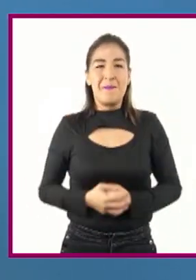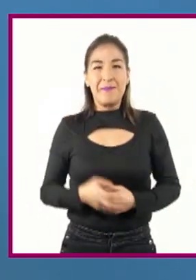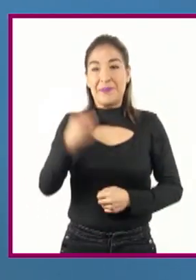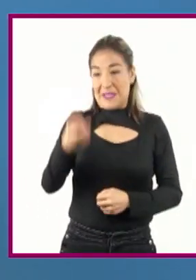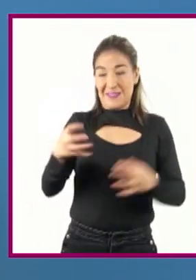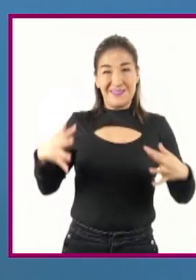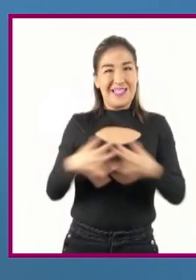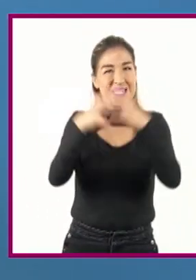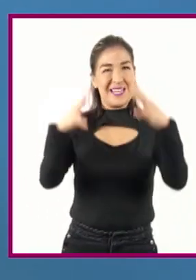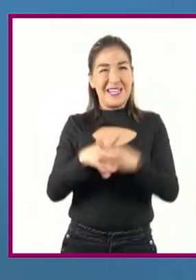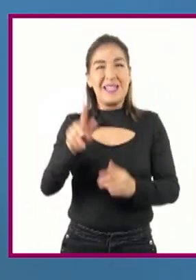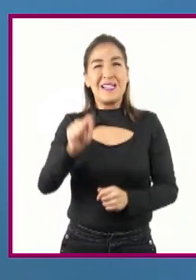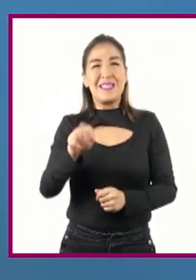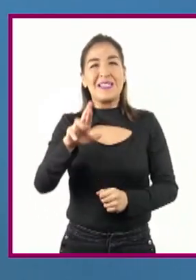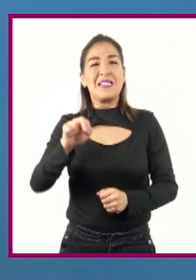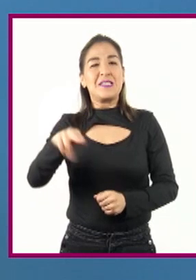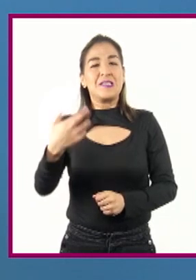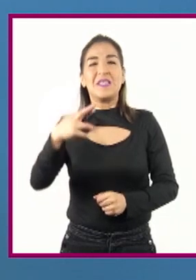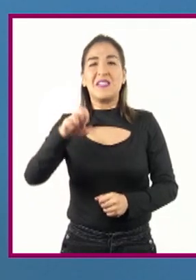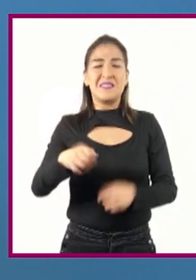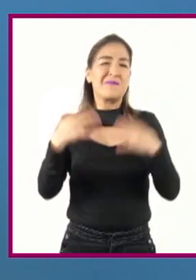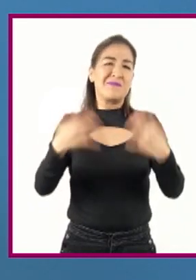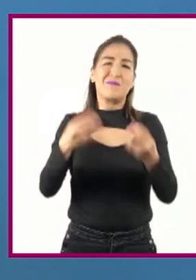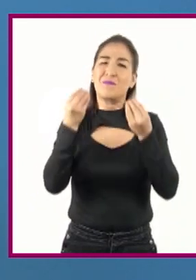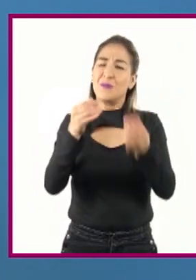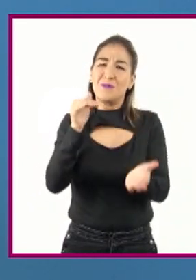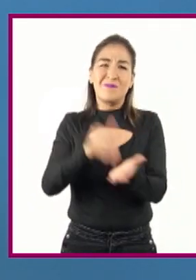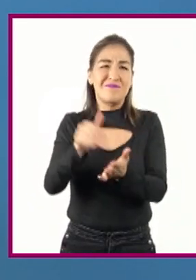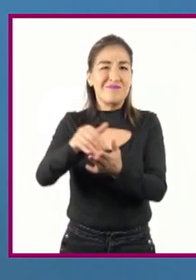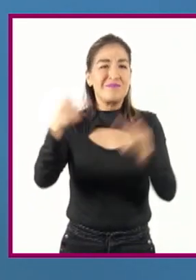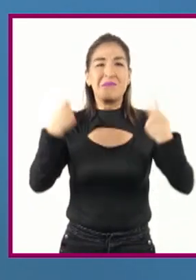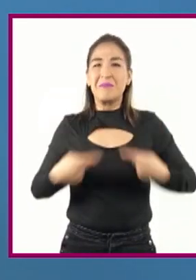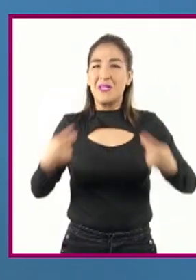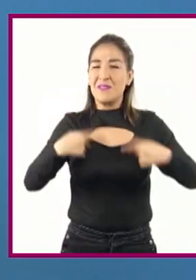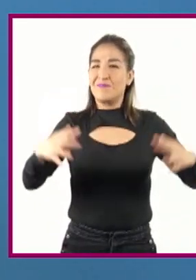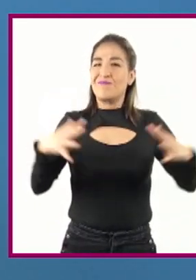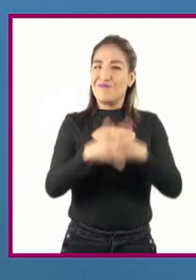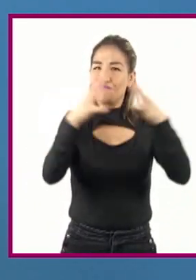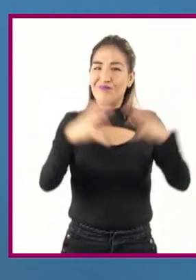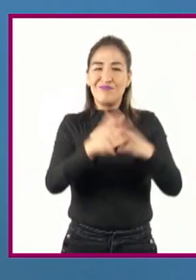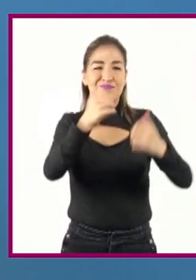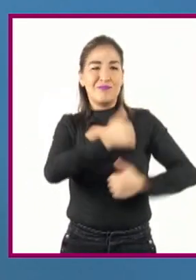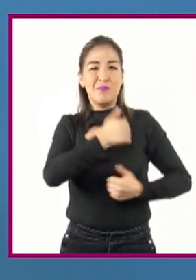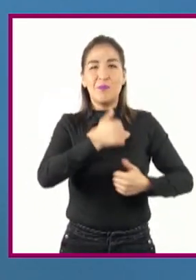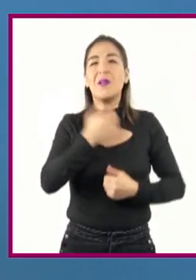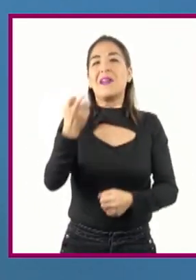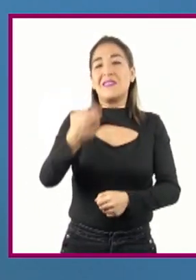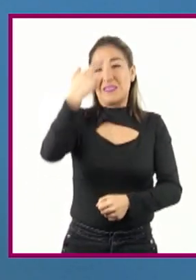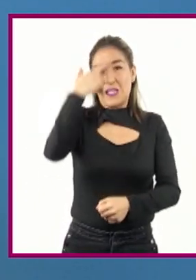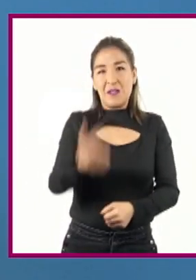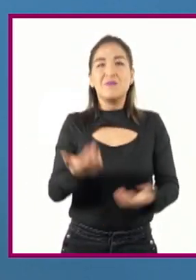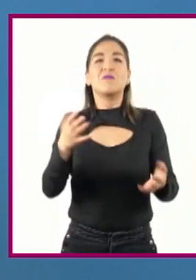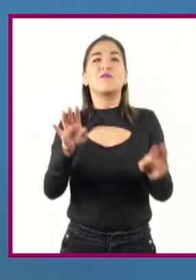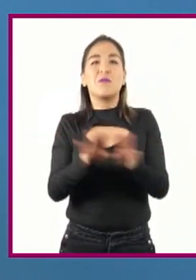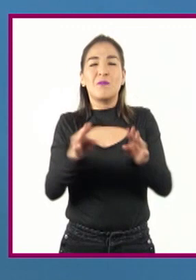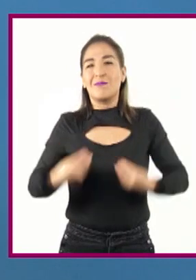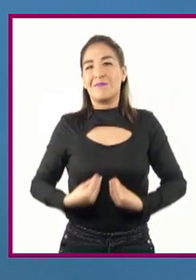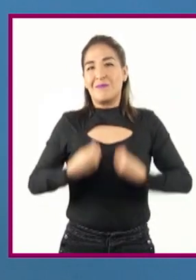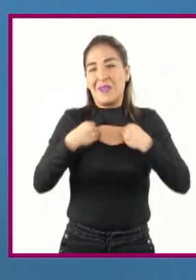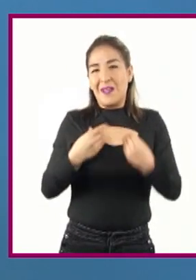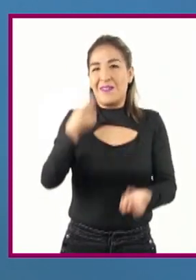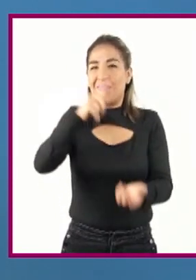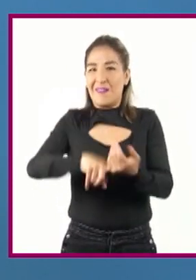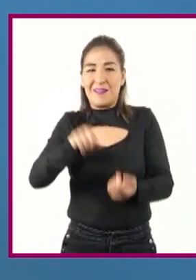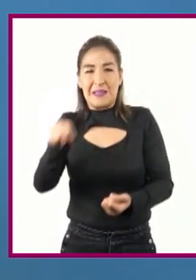de trincheras murieron cientos de miles de combatientes por las difíciles condiciones en que se encontraban,